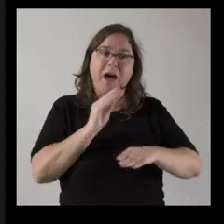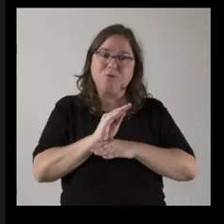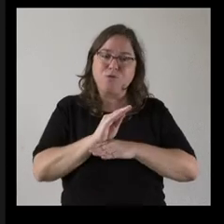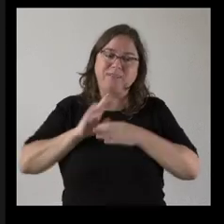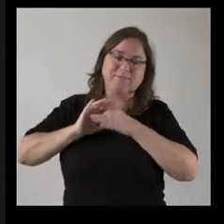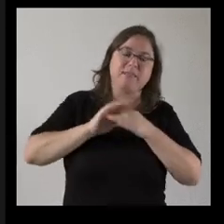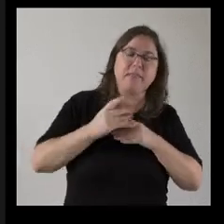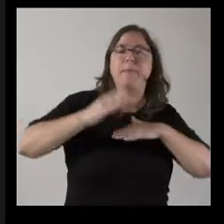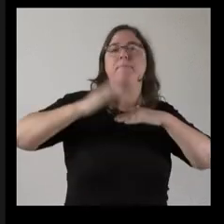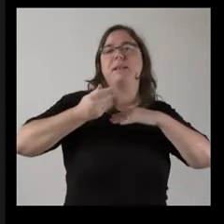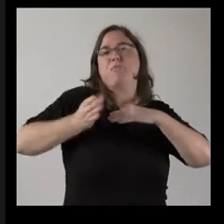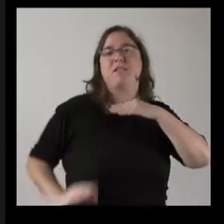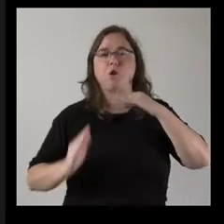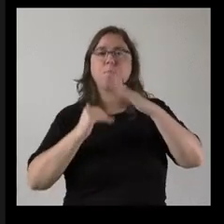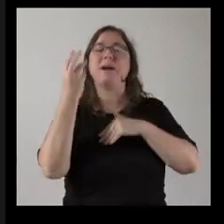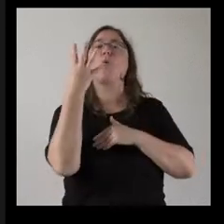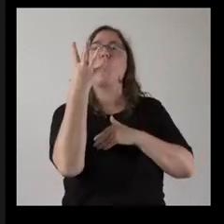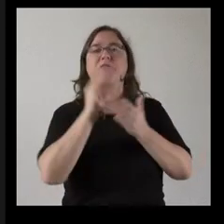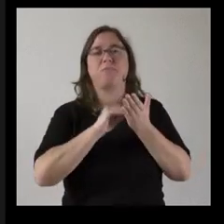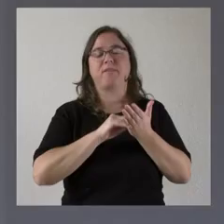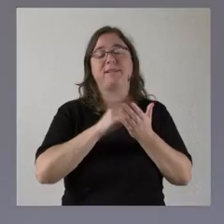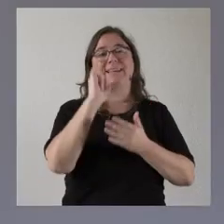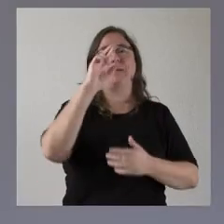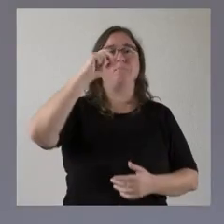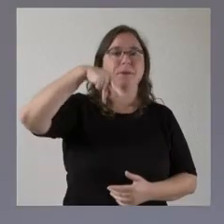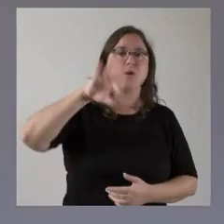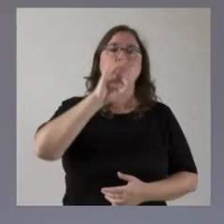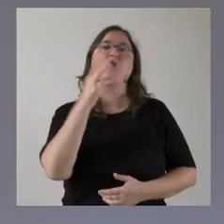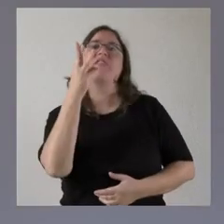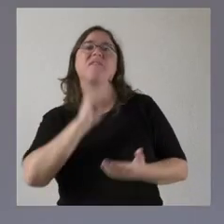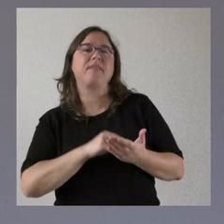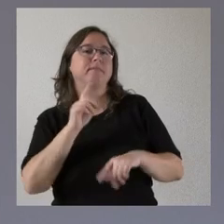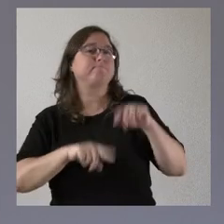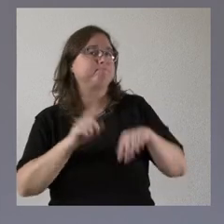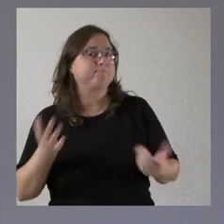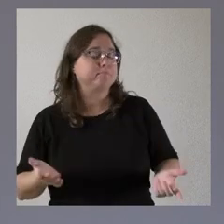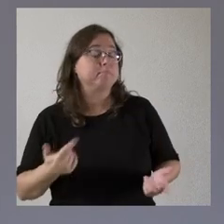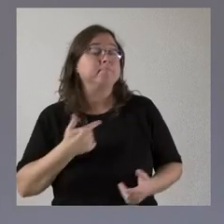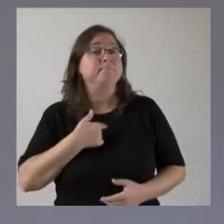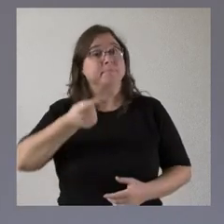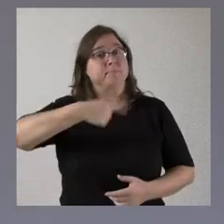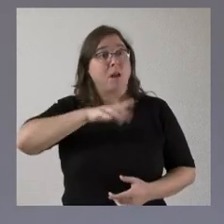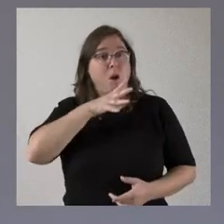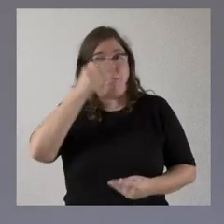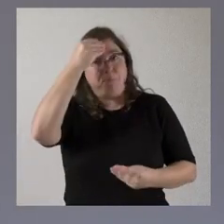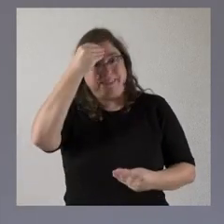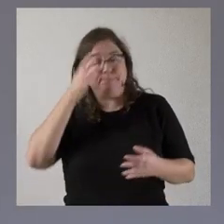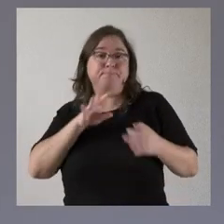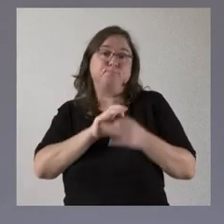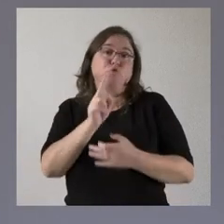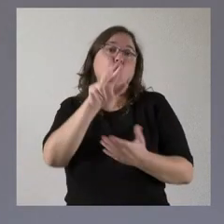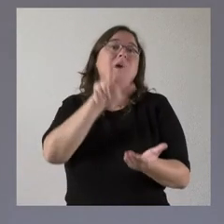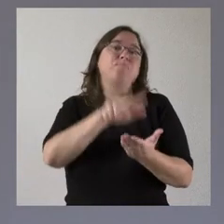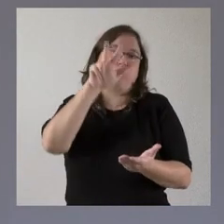llegar también a la gente que cobre más de tres veces pues inicialmente se ha tenido en cuenta para el pago de las hipotecas